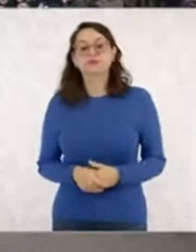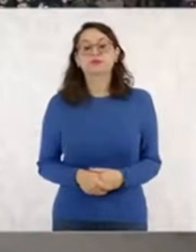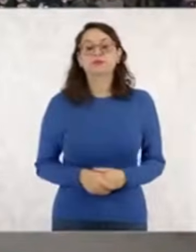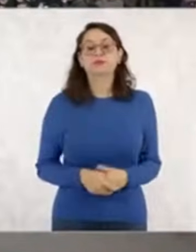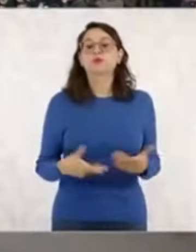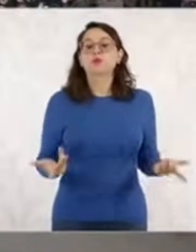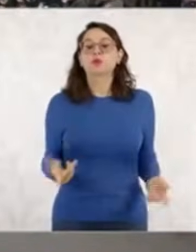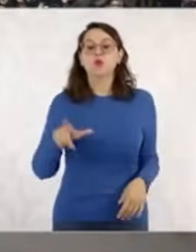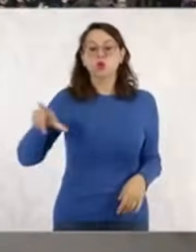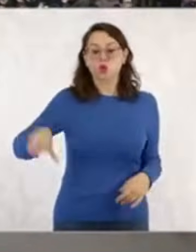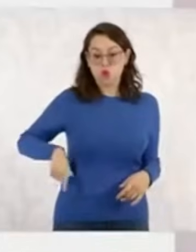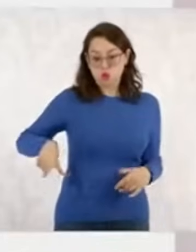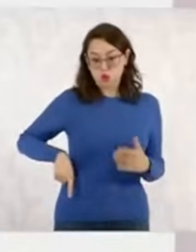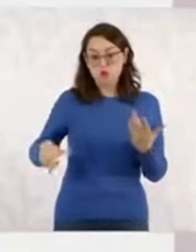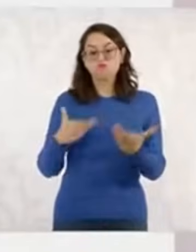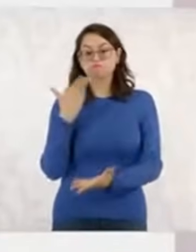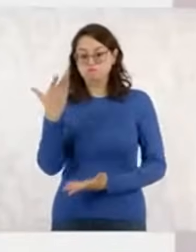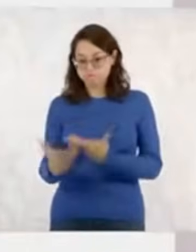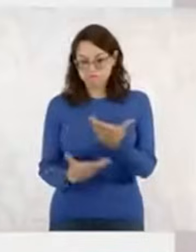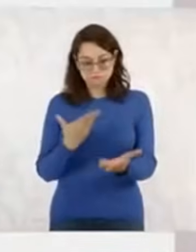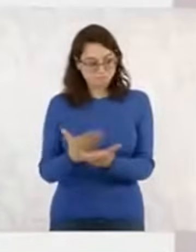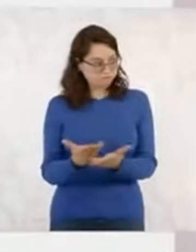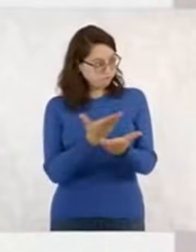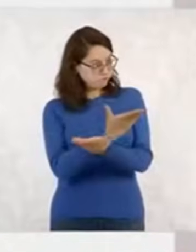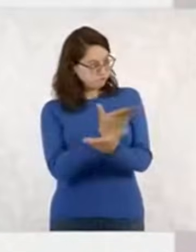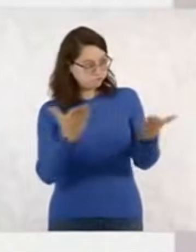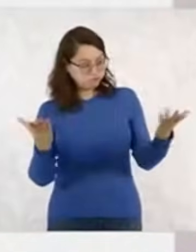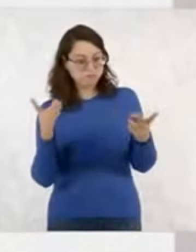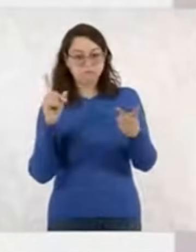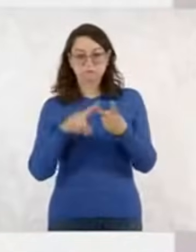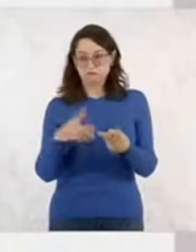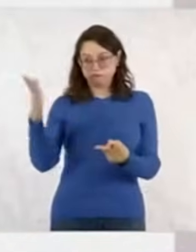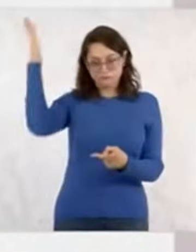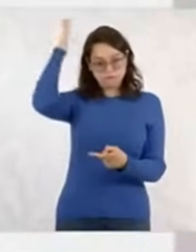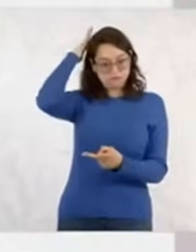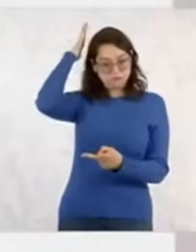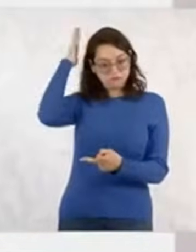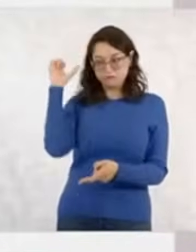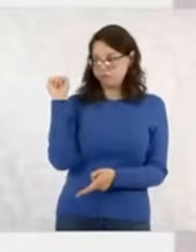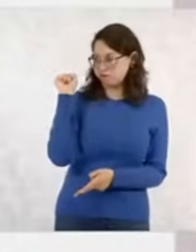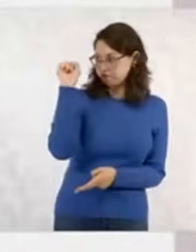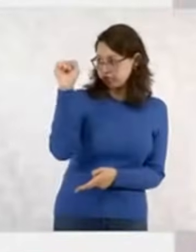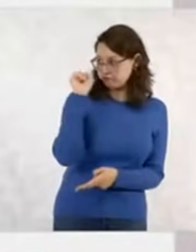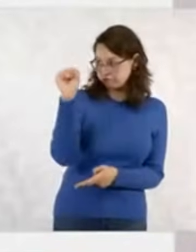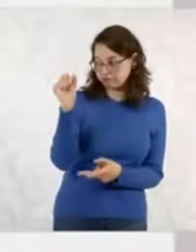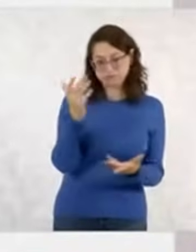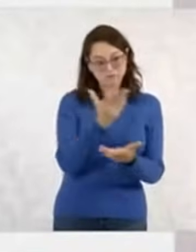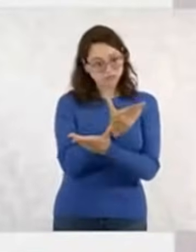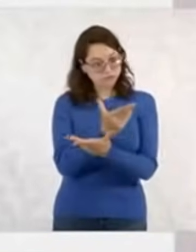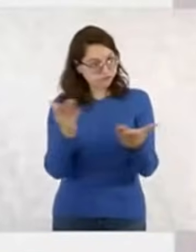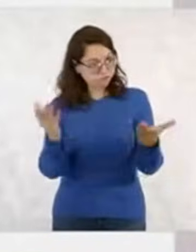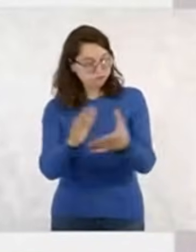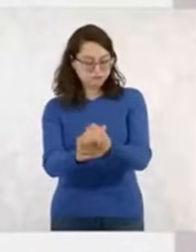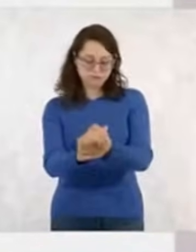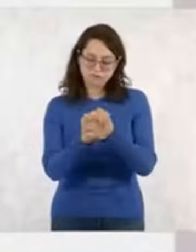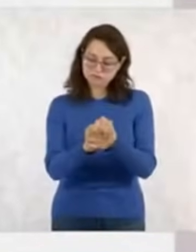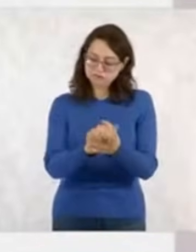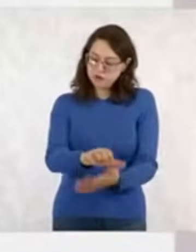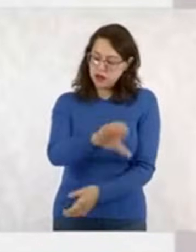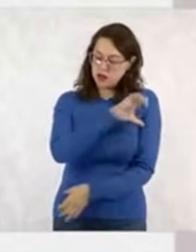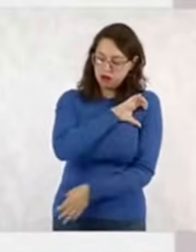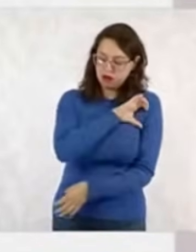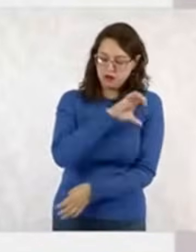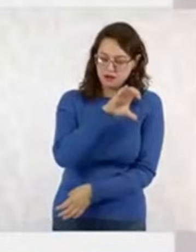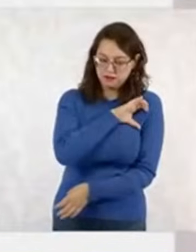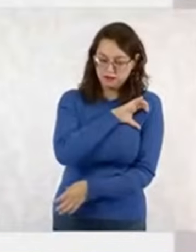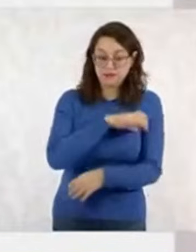funcionarios públicos, distinguidos líderes sindicales, los saludo con gran afecto, compañeros representantes de